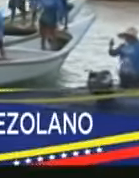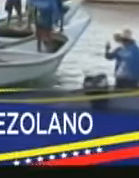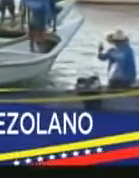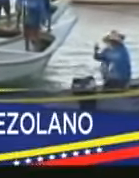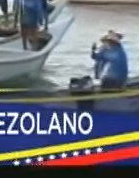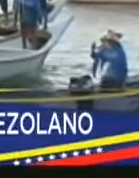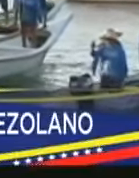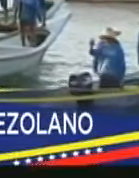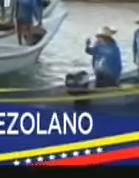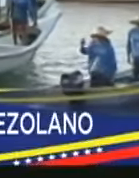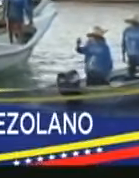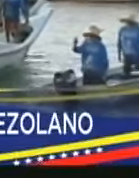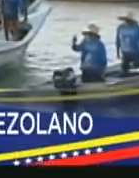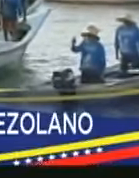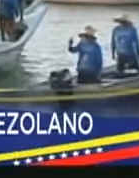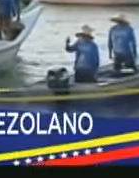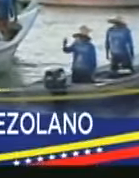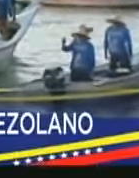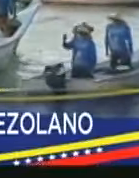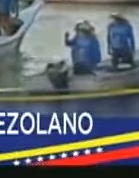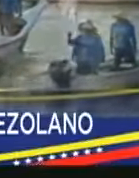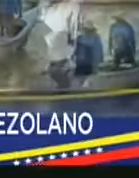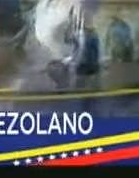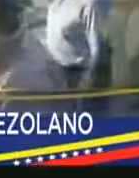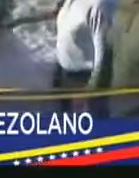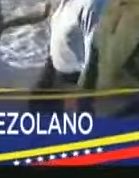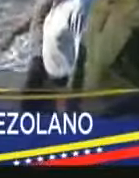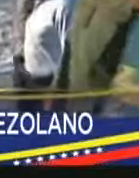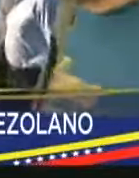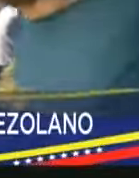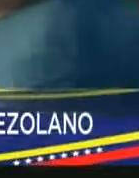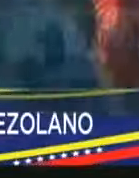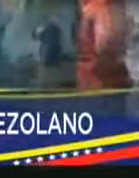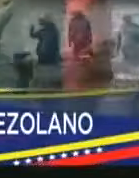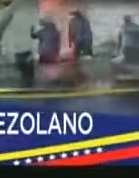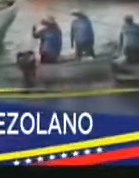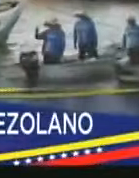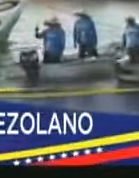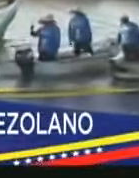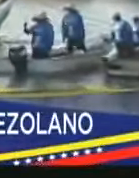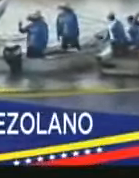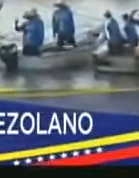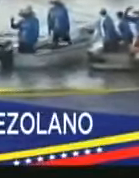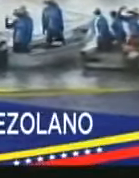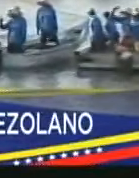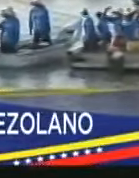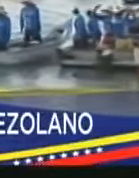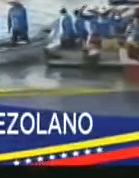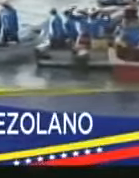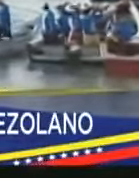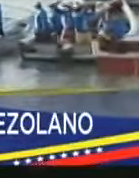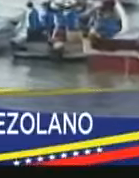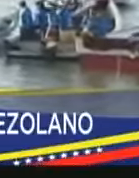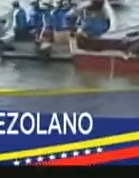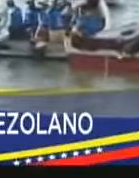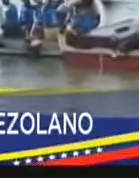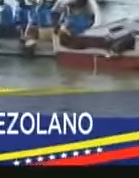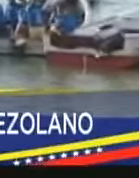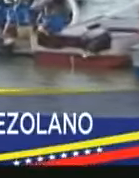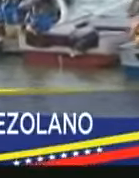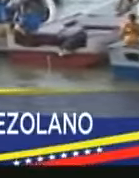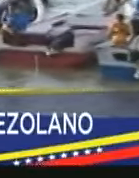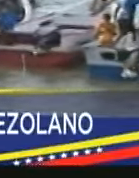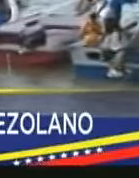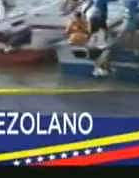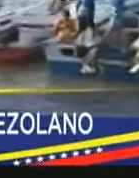Hoy, 14 de marzo, esta gran asamblea celebra el Día del Pescador y del Acuicultor. Recordemos